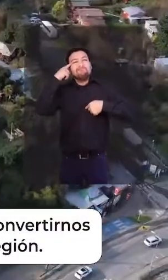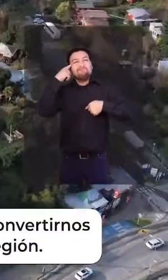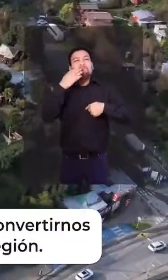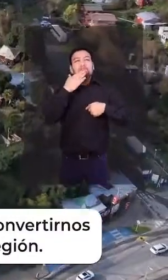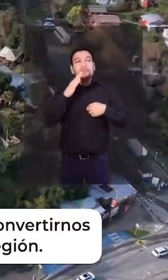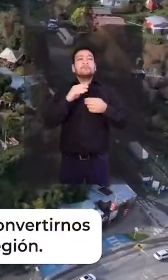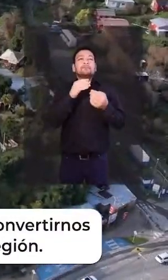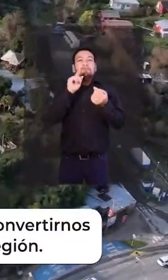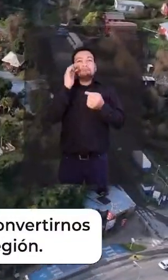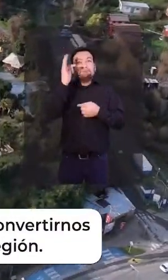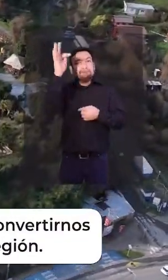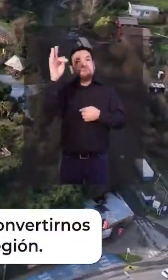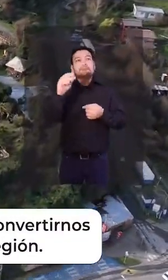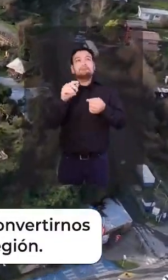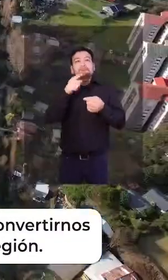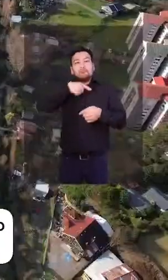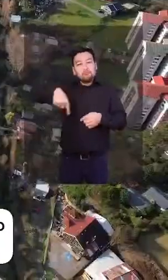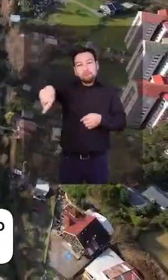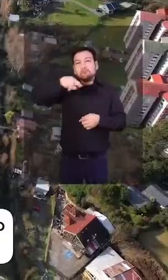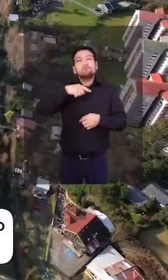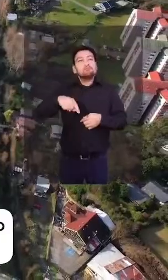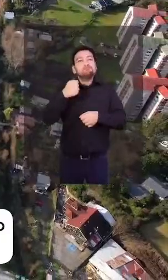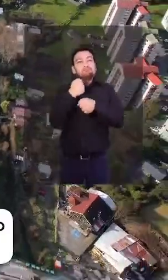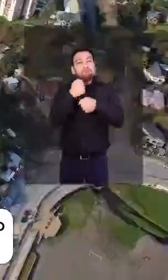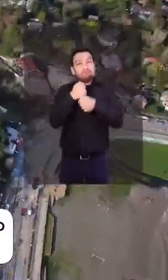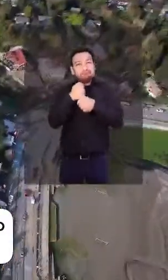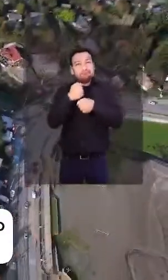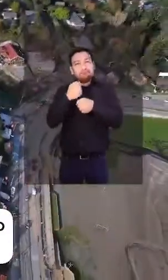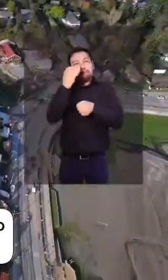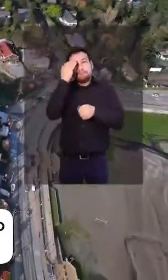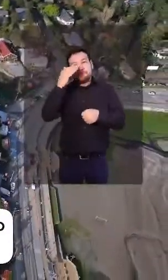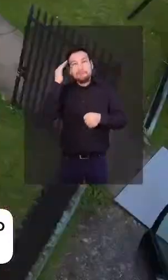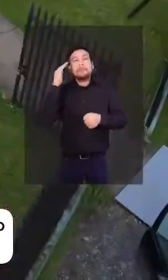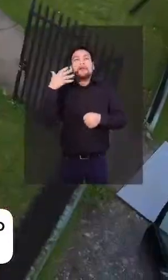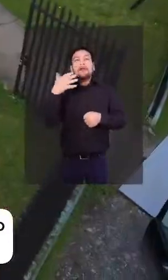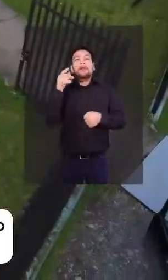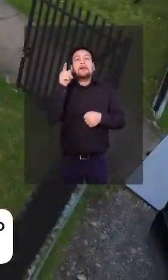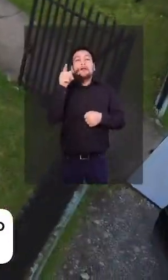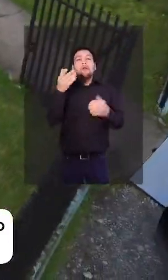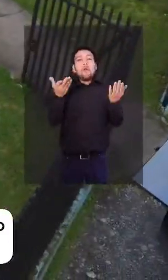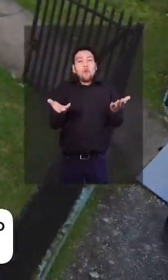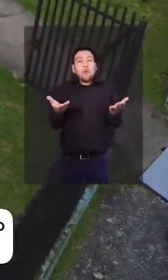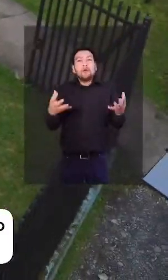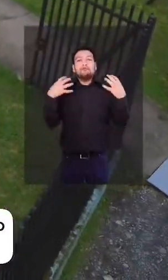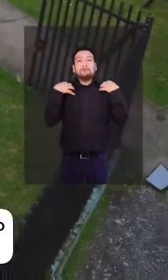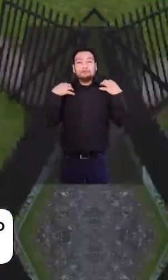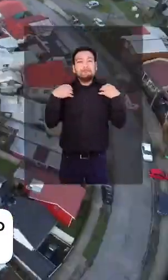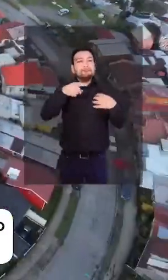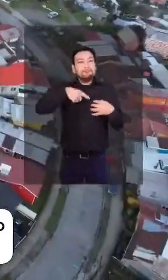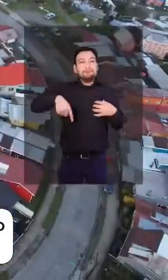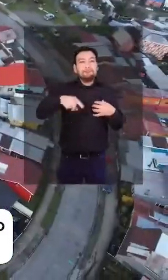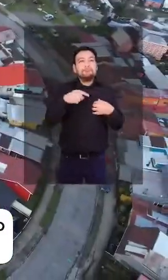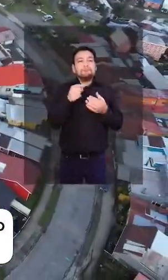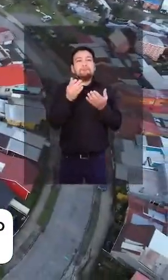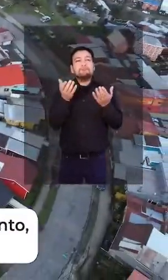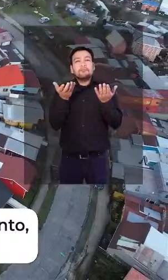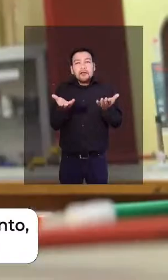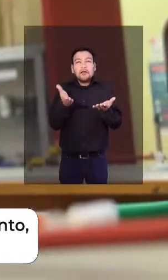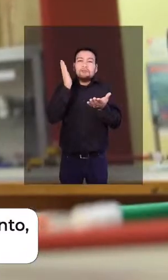educación superior en la región, consolidándonos como un centro académico de relevancia en la capital